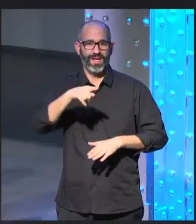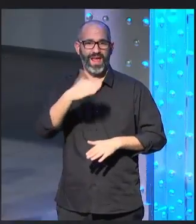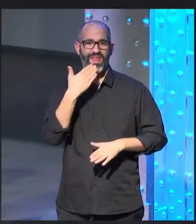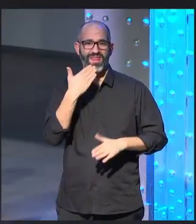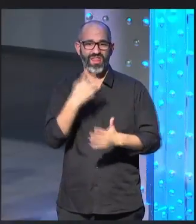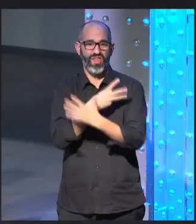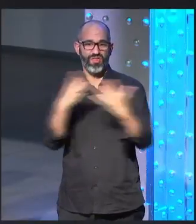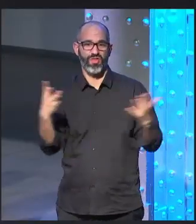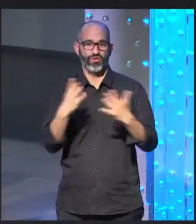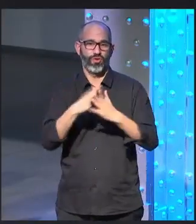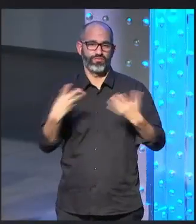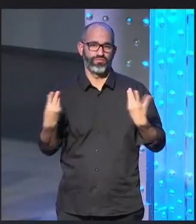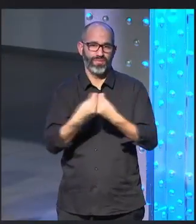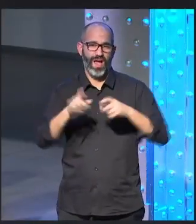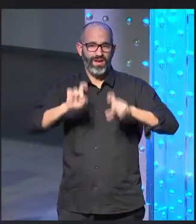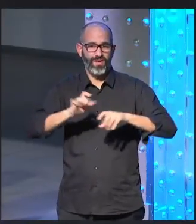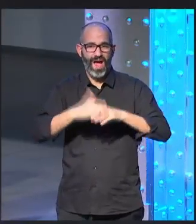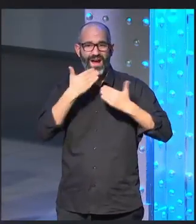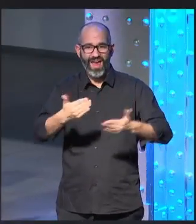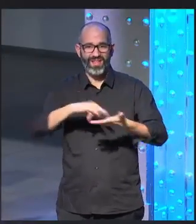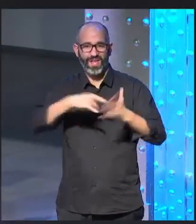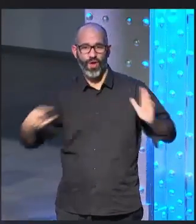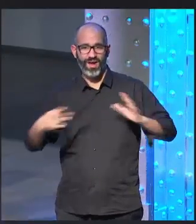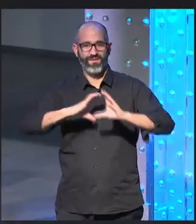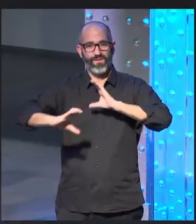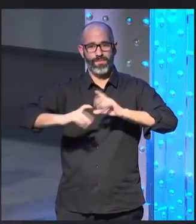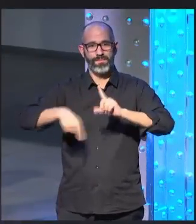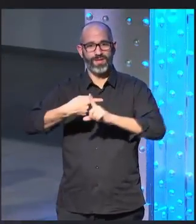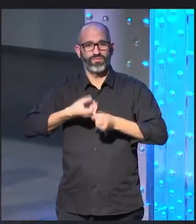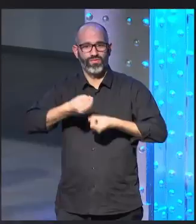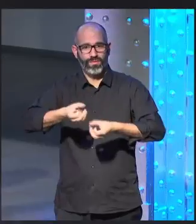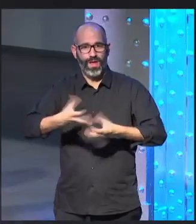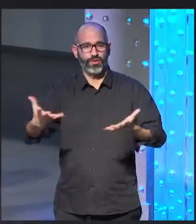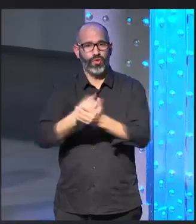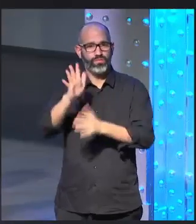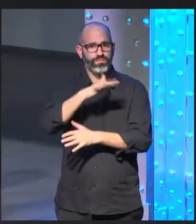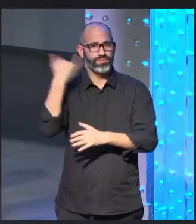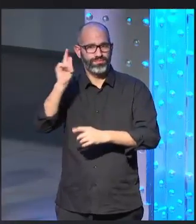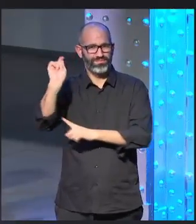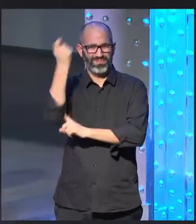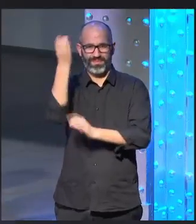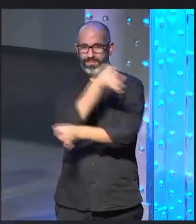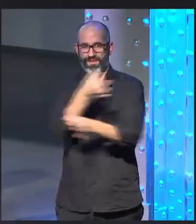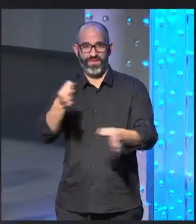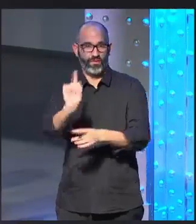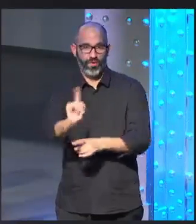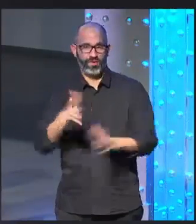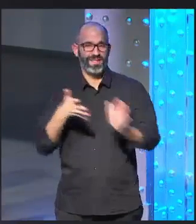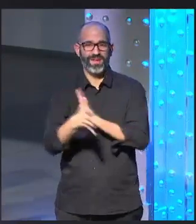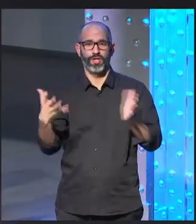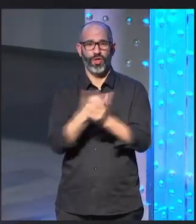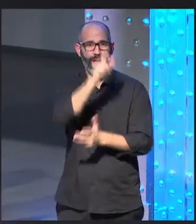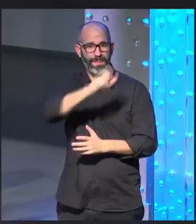con las tecnologías de la información y de la comunicación, pues no es todo homogéneo. Eso para empezar. No todos los millennials